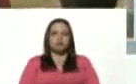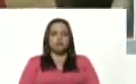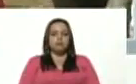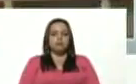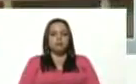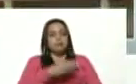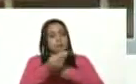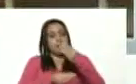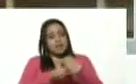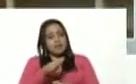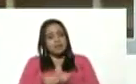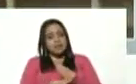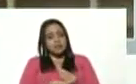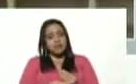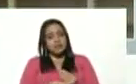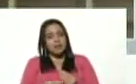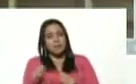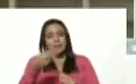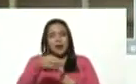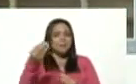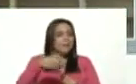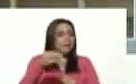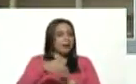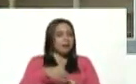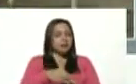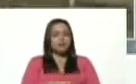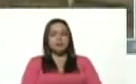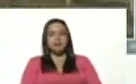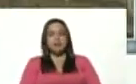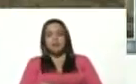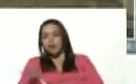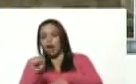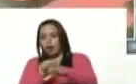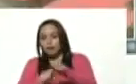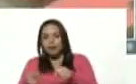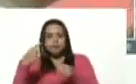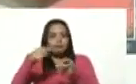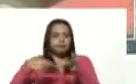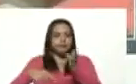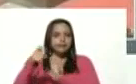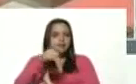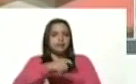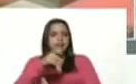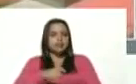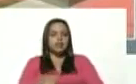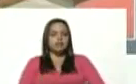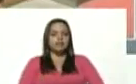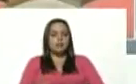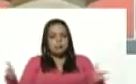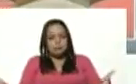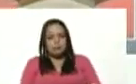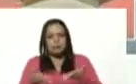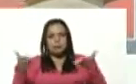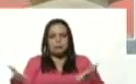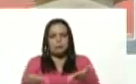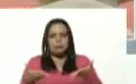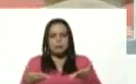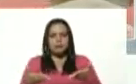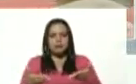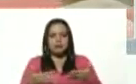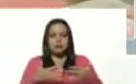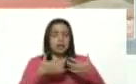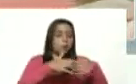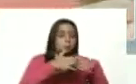para hacer mucho con esto. Para la adquisición de materiales, repotenciación de maquinarias